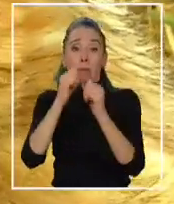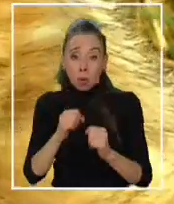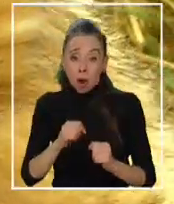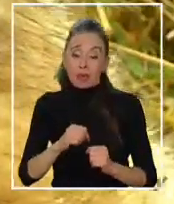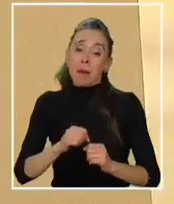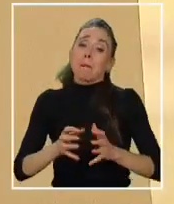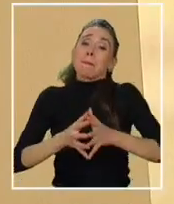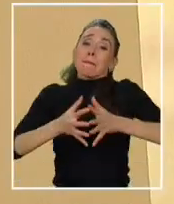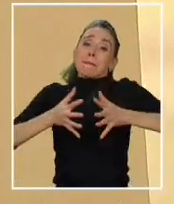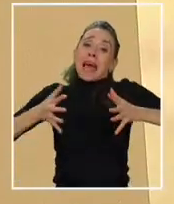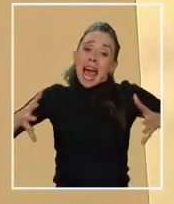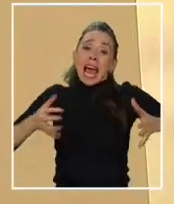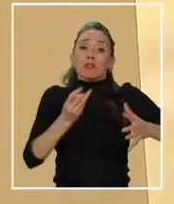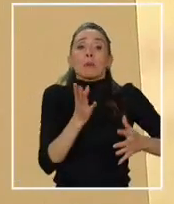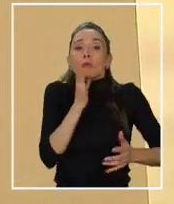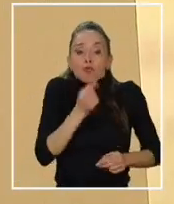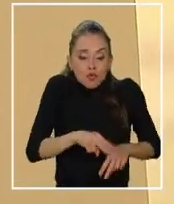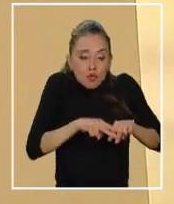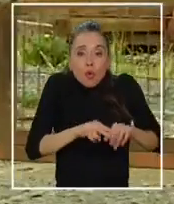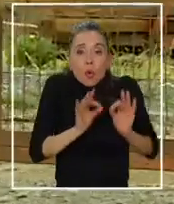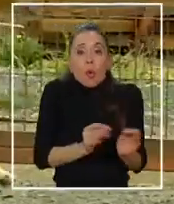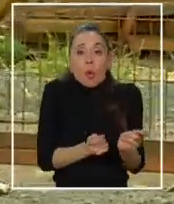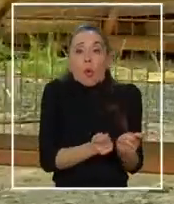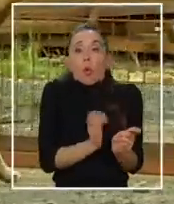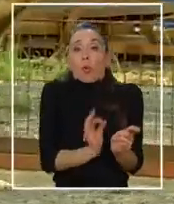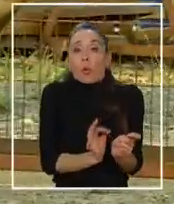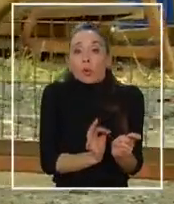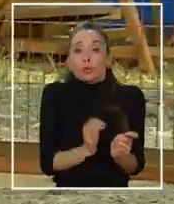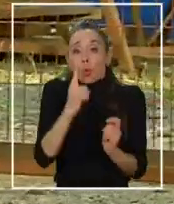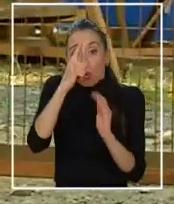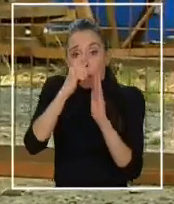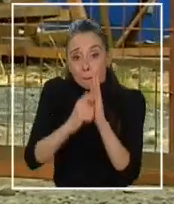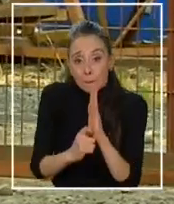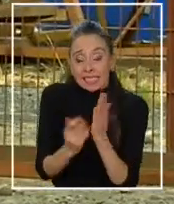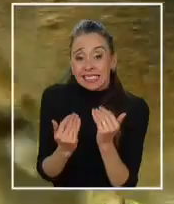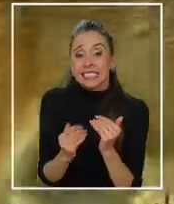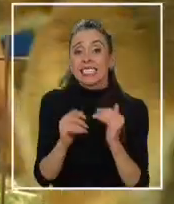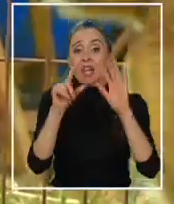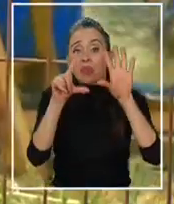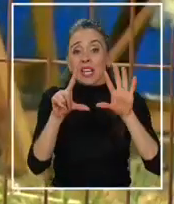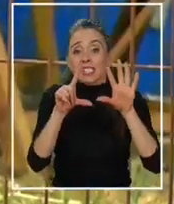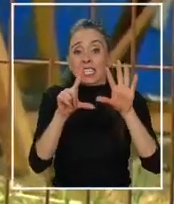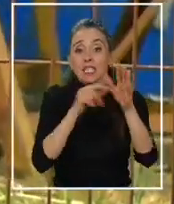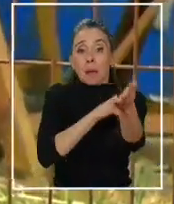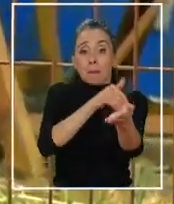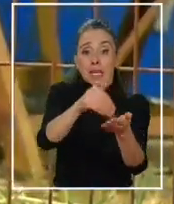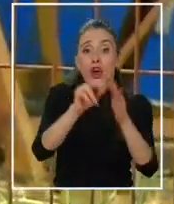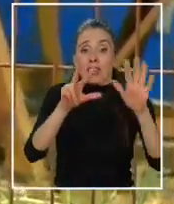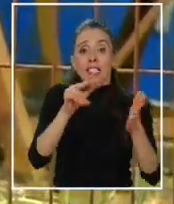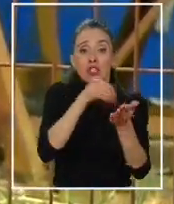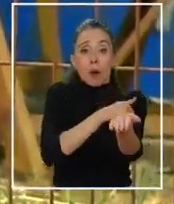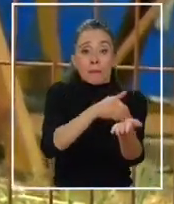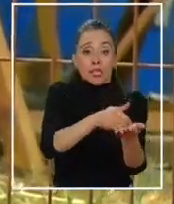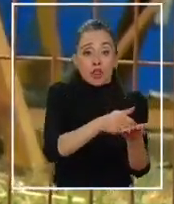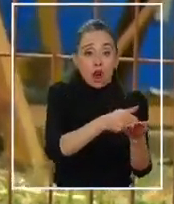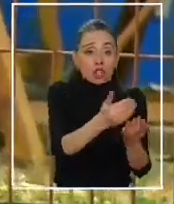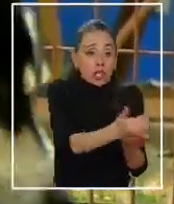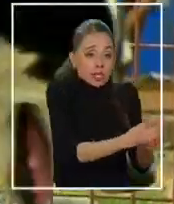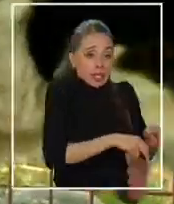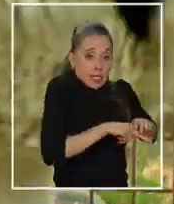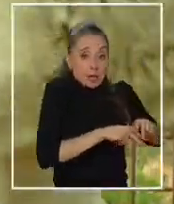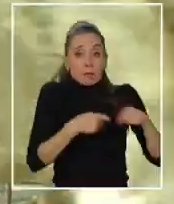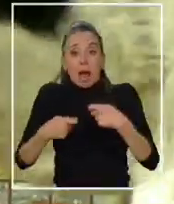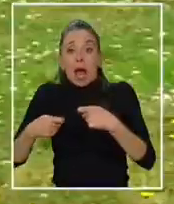mucho mayor si tuvieran los recursos. Ella estima que cada mes requieren entre 17 y 18 millones de pesos para mantener